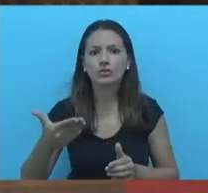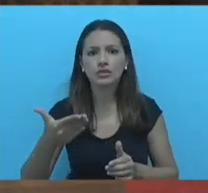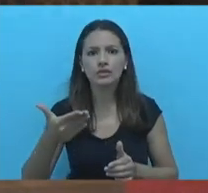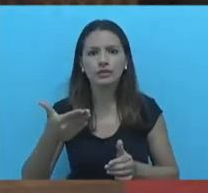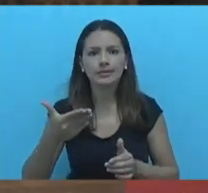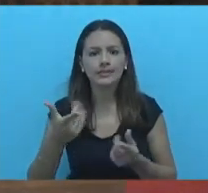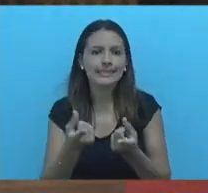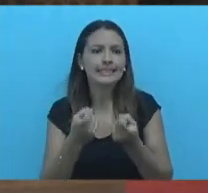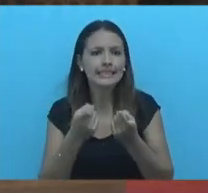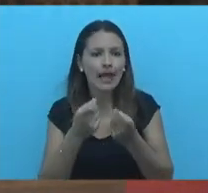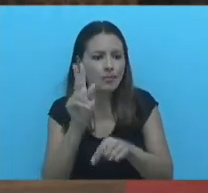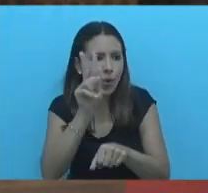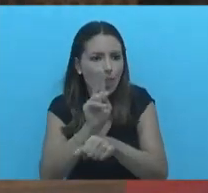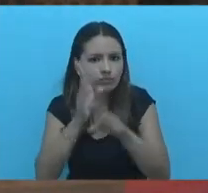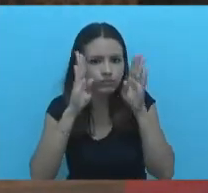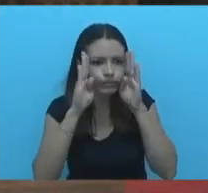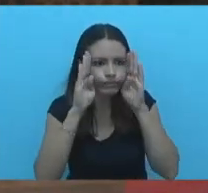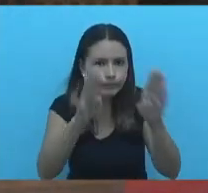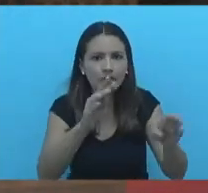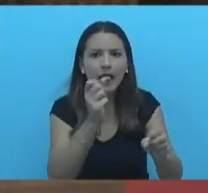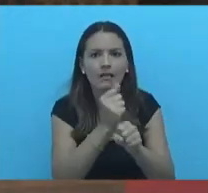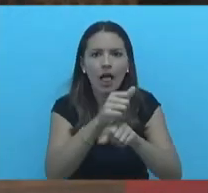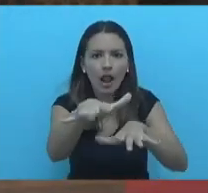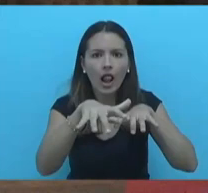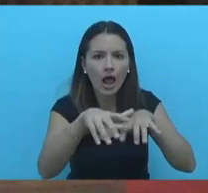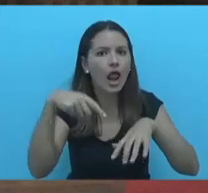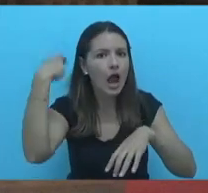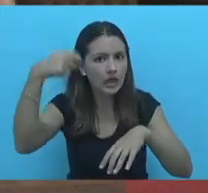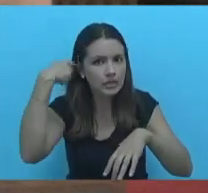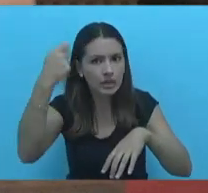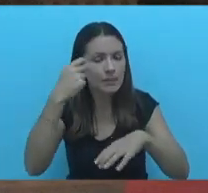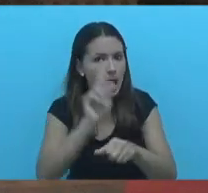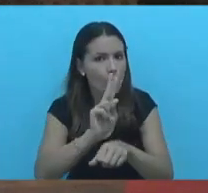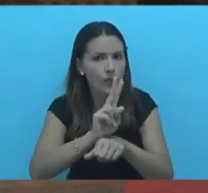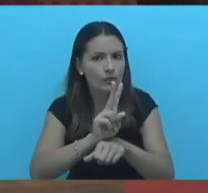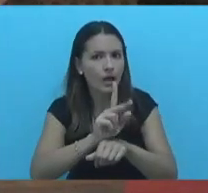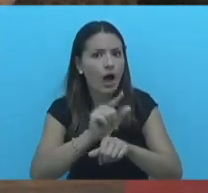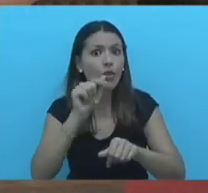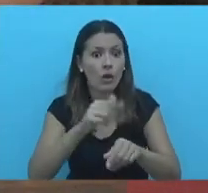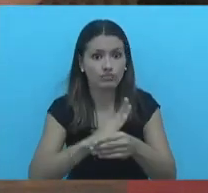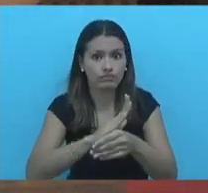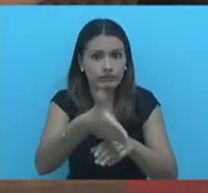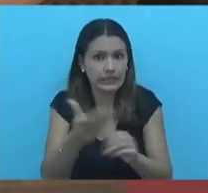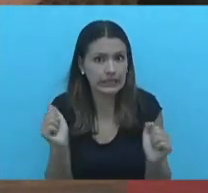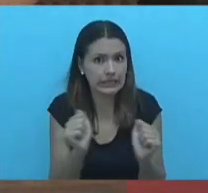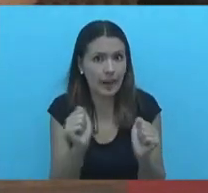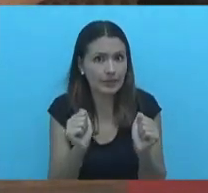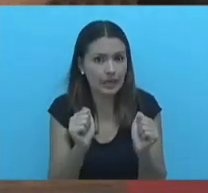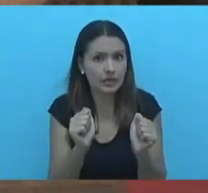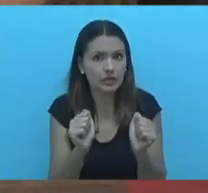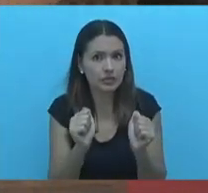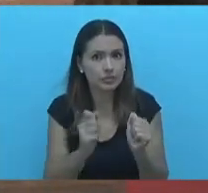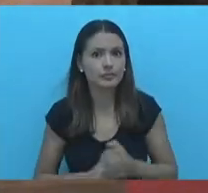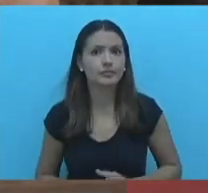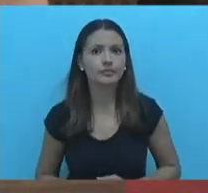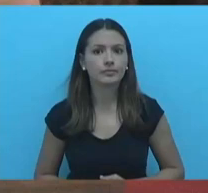mirada sobre la ganadería entrando en este invierno, particularmente porque se da la paradoja